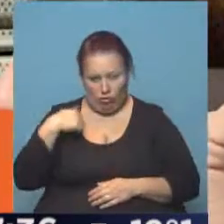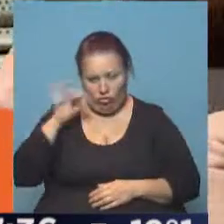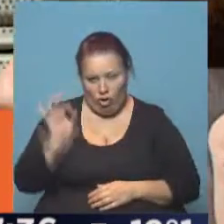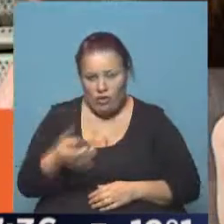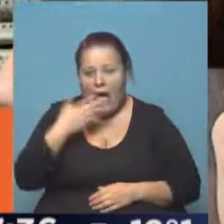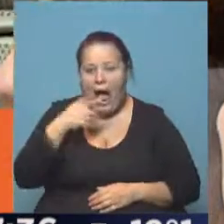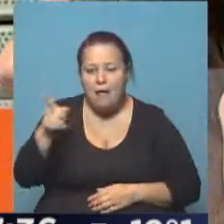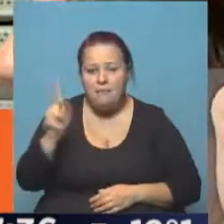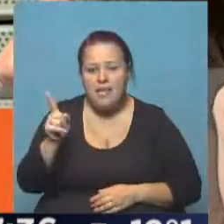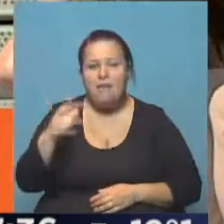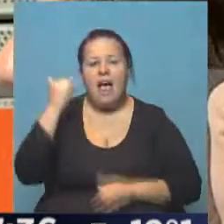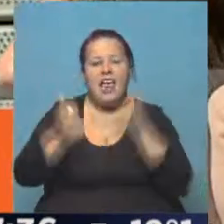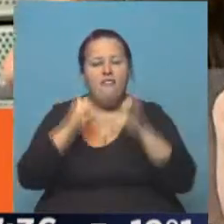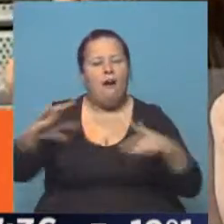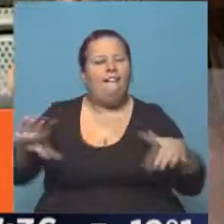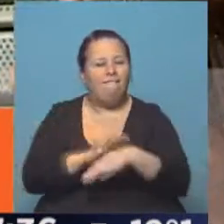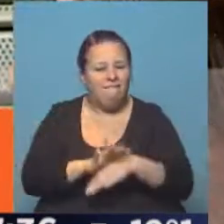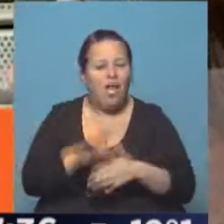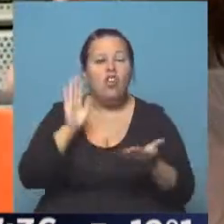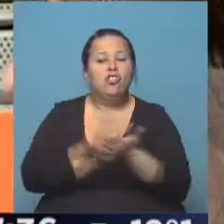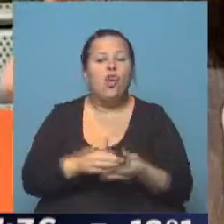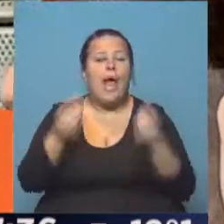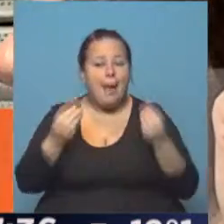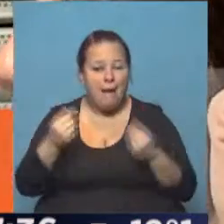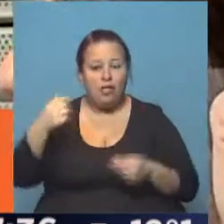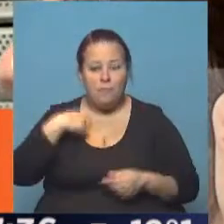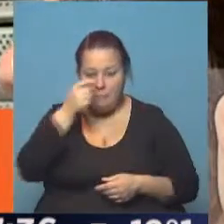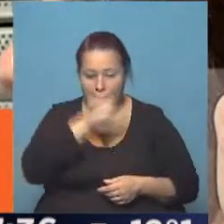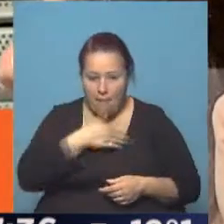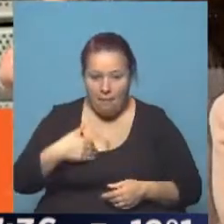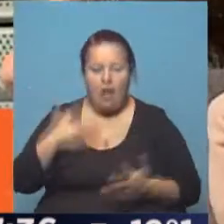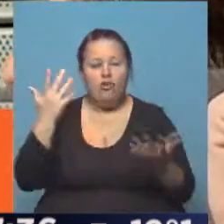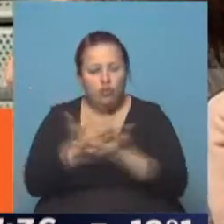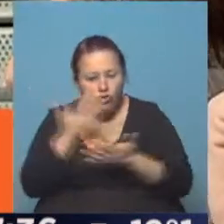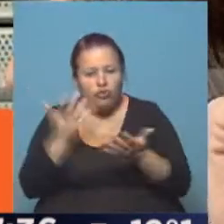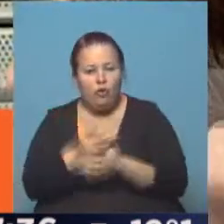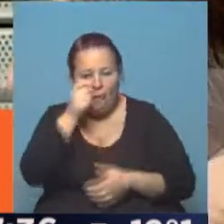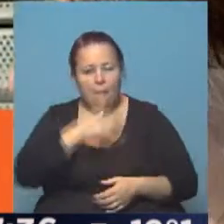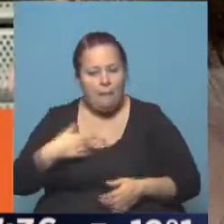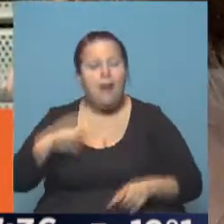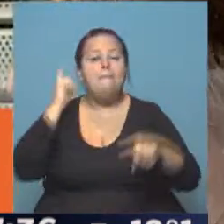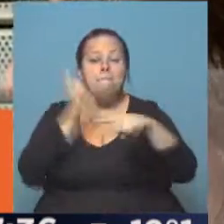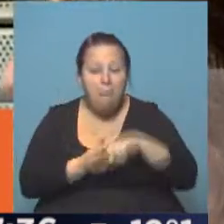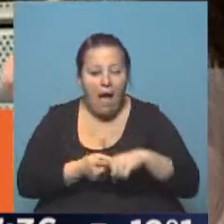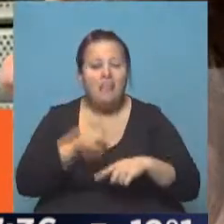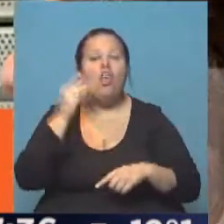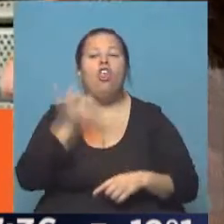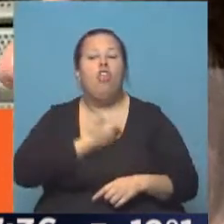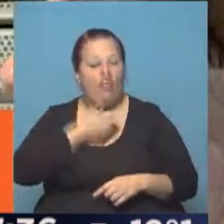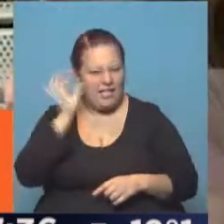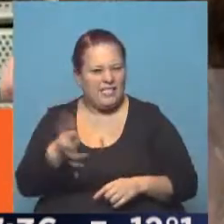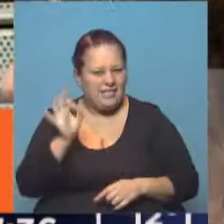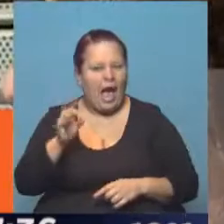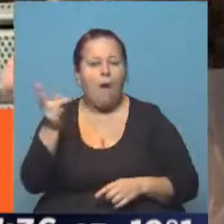boca de él, que tiene información precisa, no solamente de lo que sucedió con mis padres, del calvario que tuvieron que vivir, sino seguramente dónde están